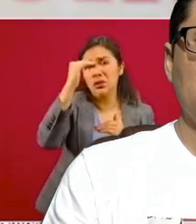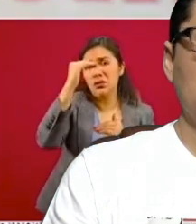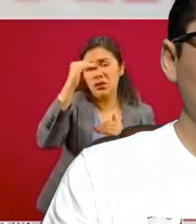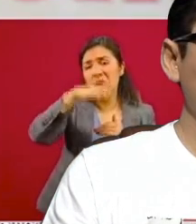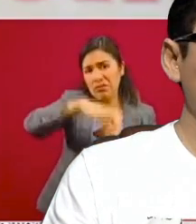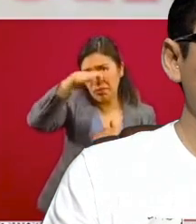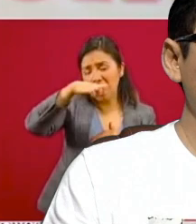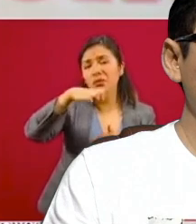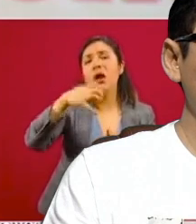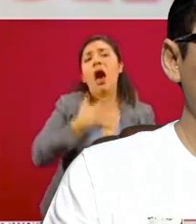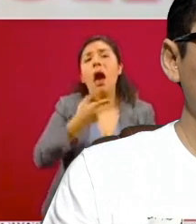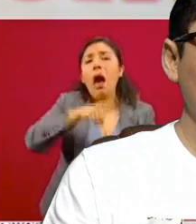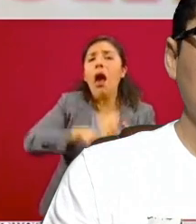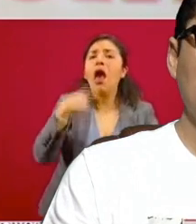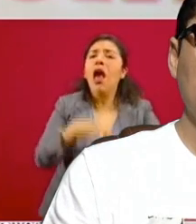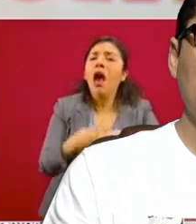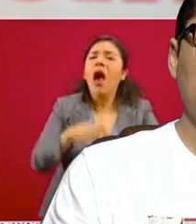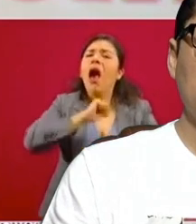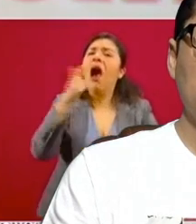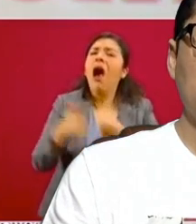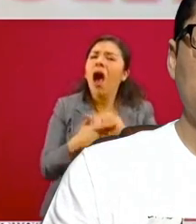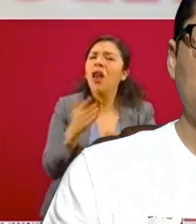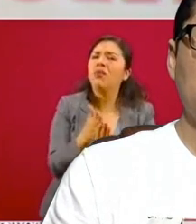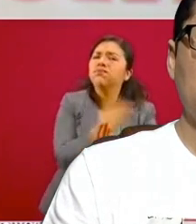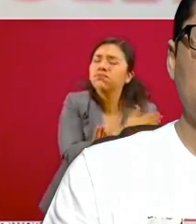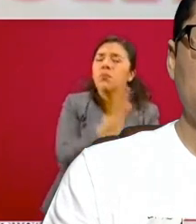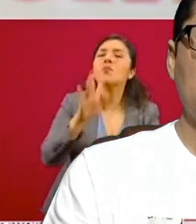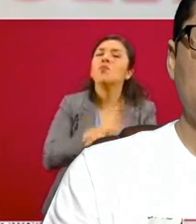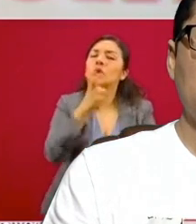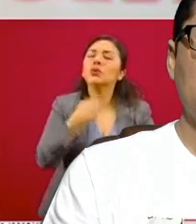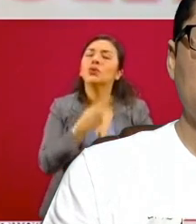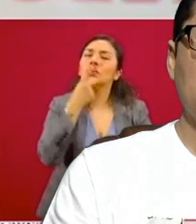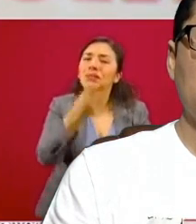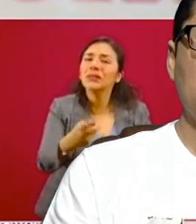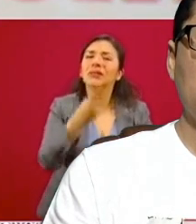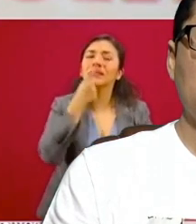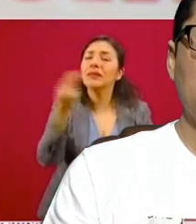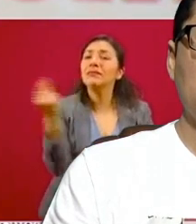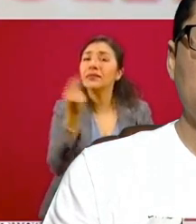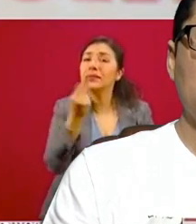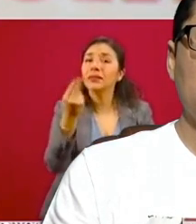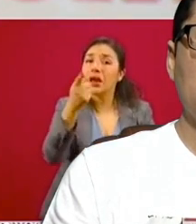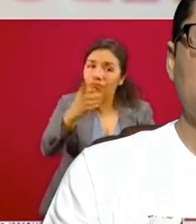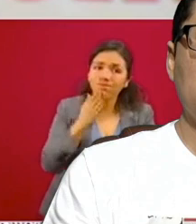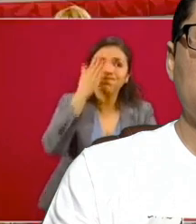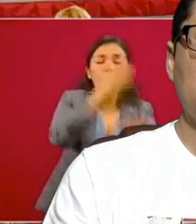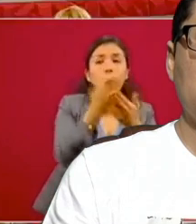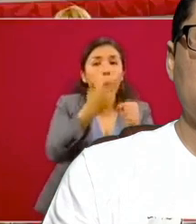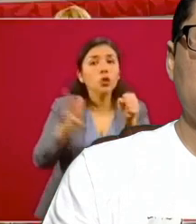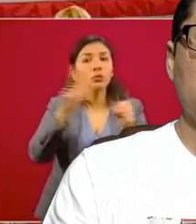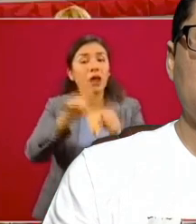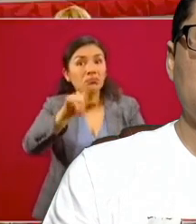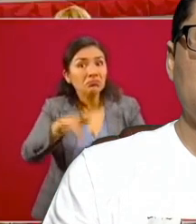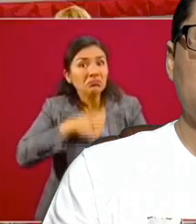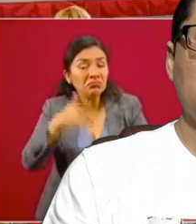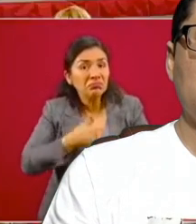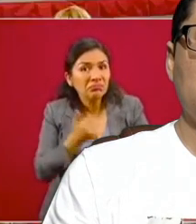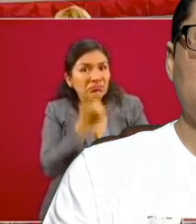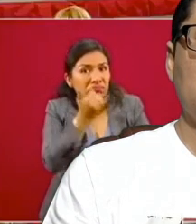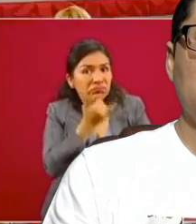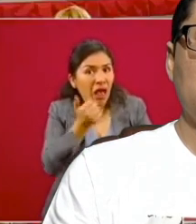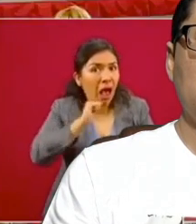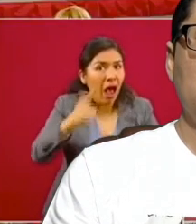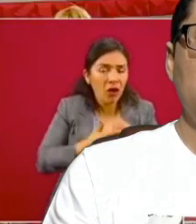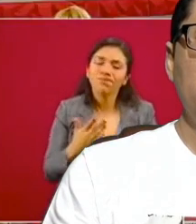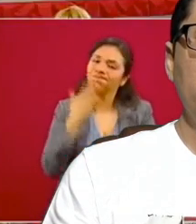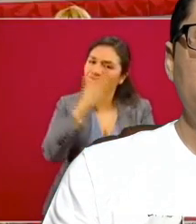vida, tienen enfermedades crónicas, y por eso insistimos, hay que apresurarse a acudir a los hospitales si se tienen estas